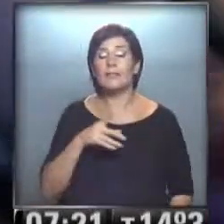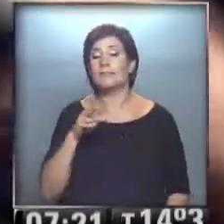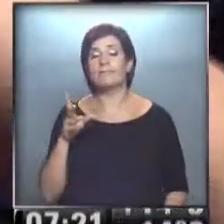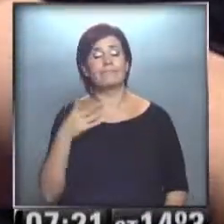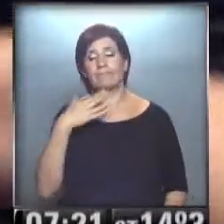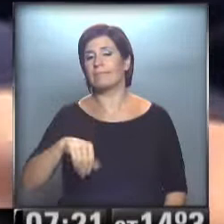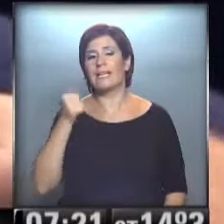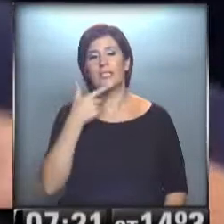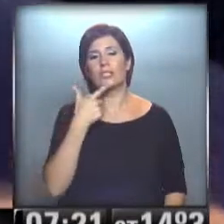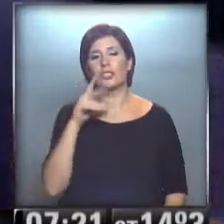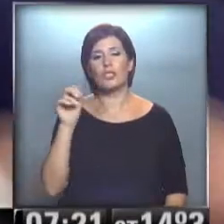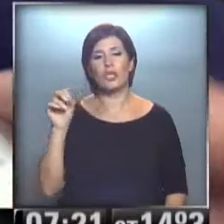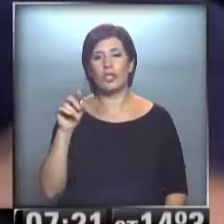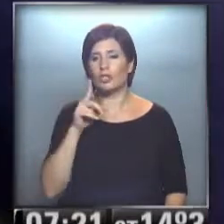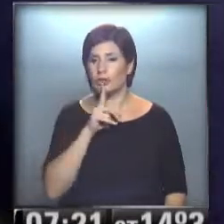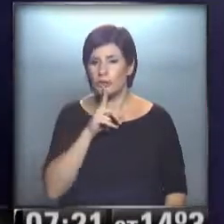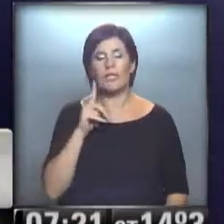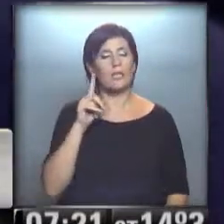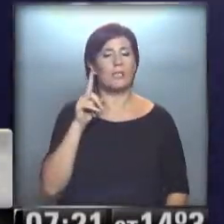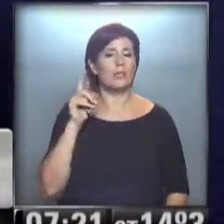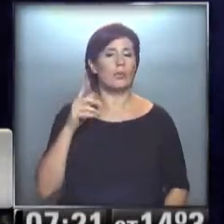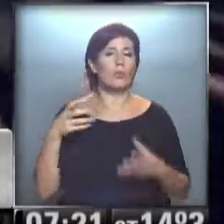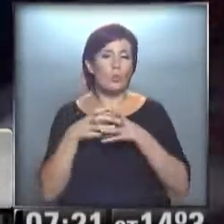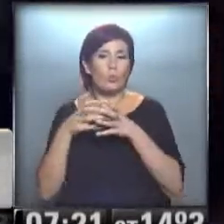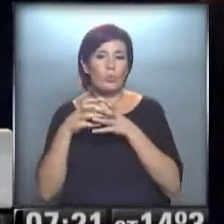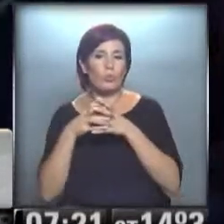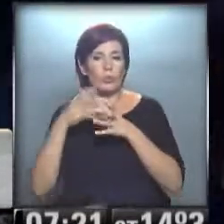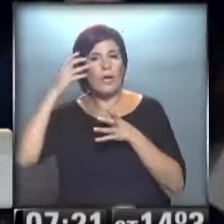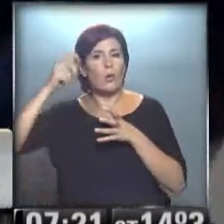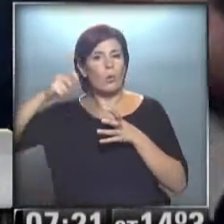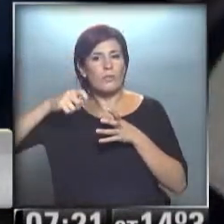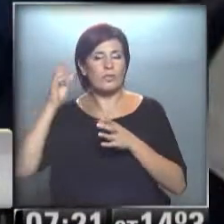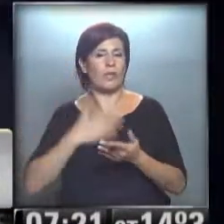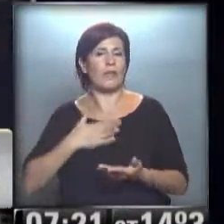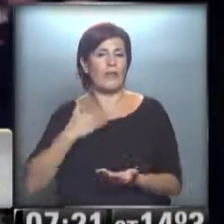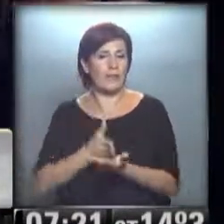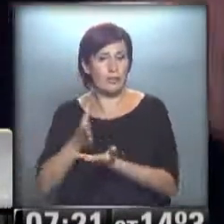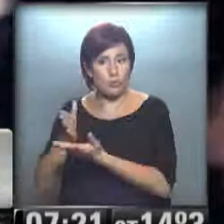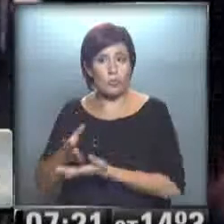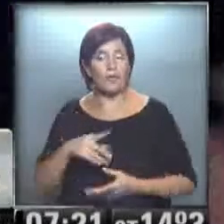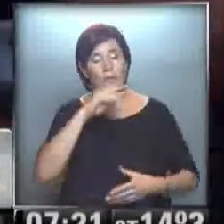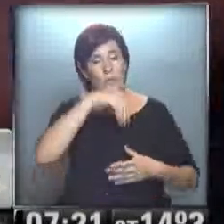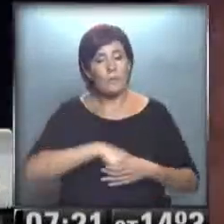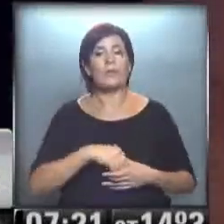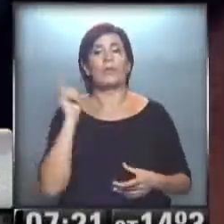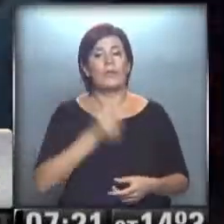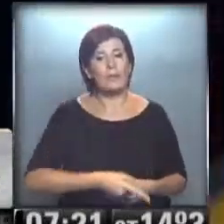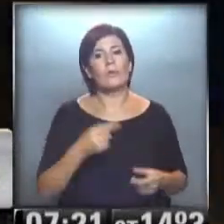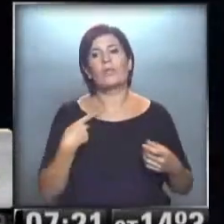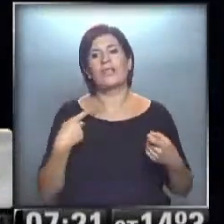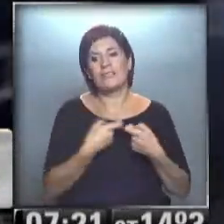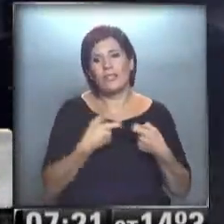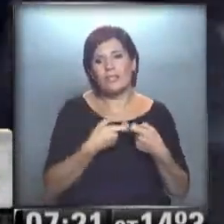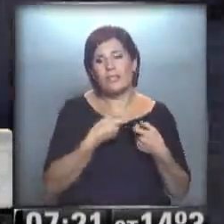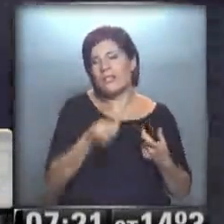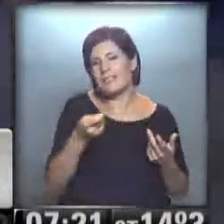Massot está imputado por la Unidad Fiscal de Derechos Humanos como integrante de una asociación criminal con las fuerzas represivas que